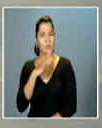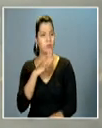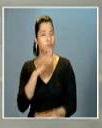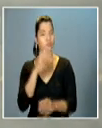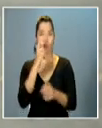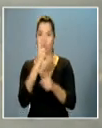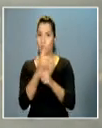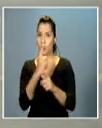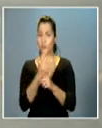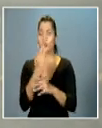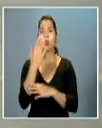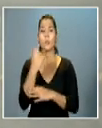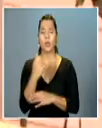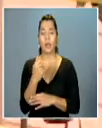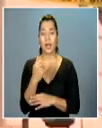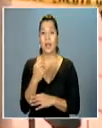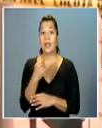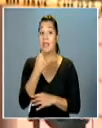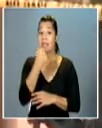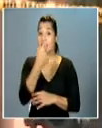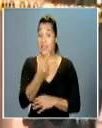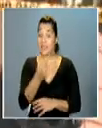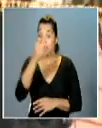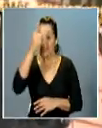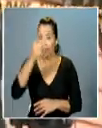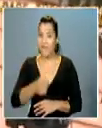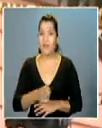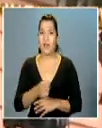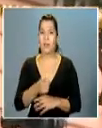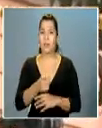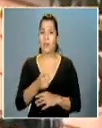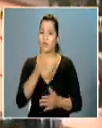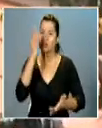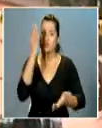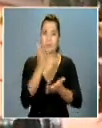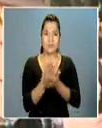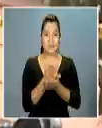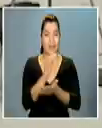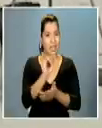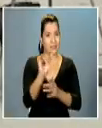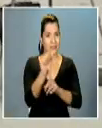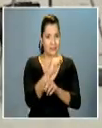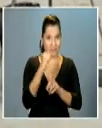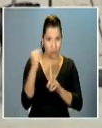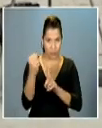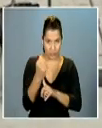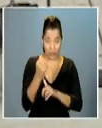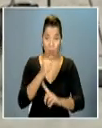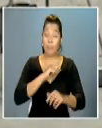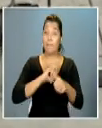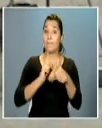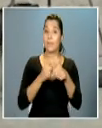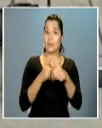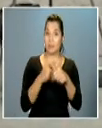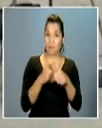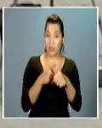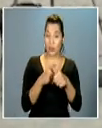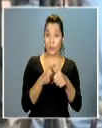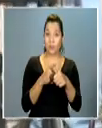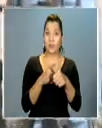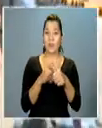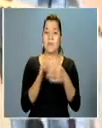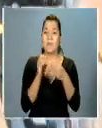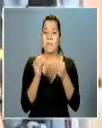en el sentido de que hay que ponerle un coto, un alto a este tipo de situación. Primero que todo, dentro de la línea